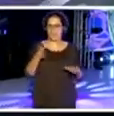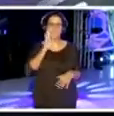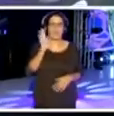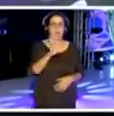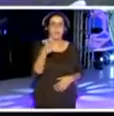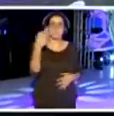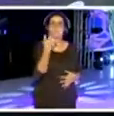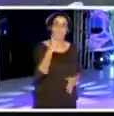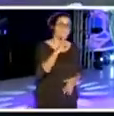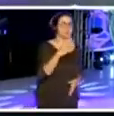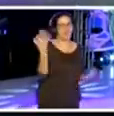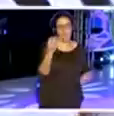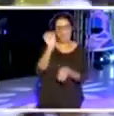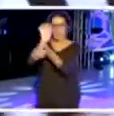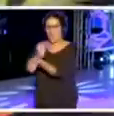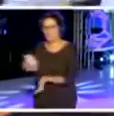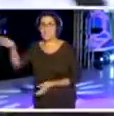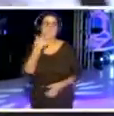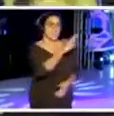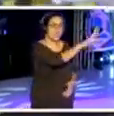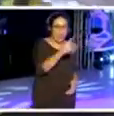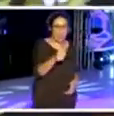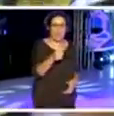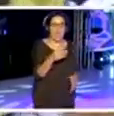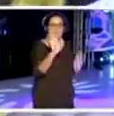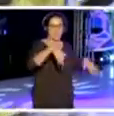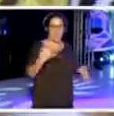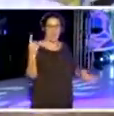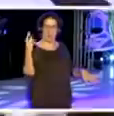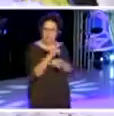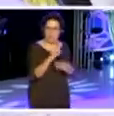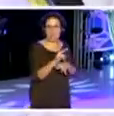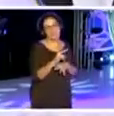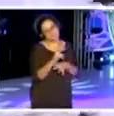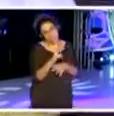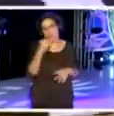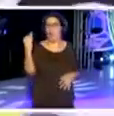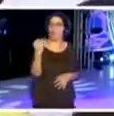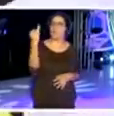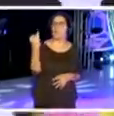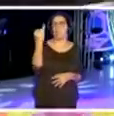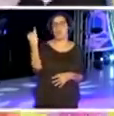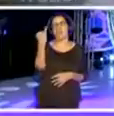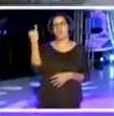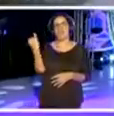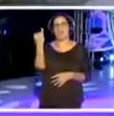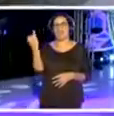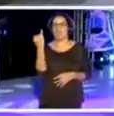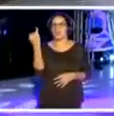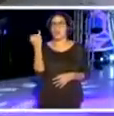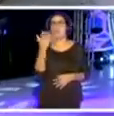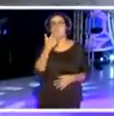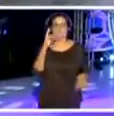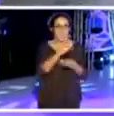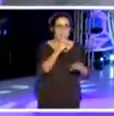cárcel vaya. Quien robe dinero, todos los que engañan. Joder, que devuelvan